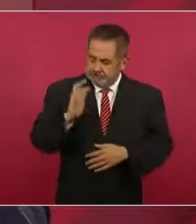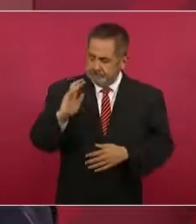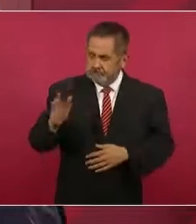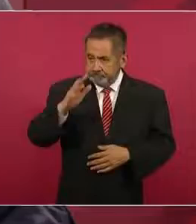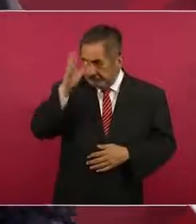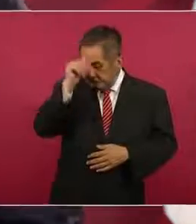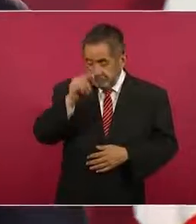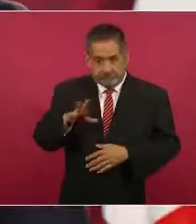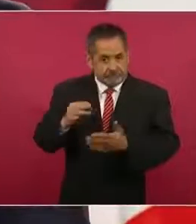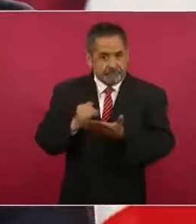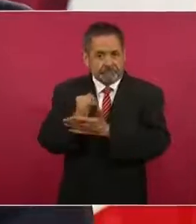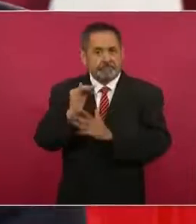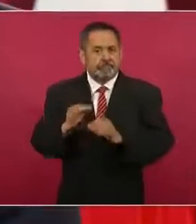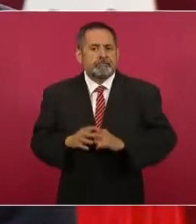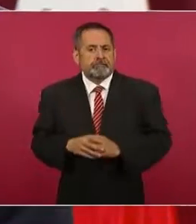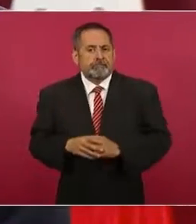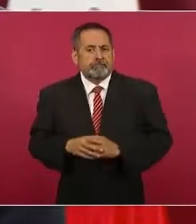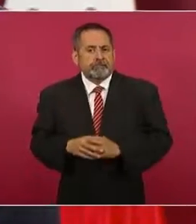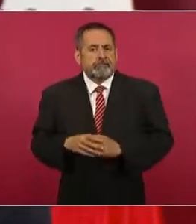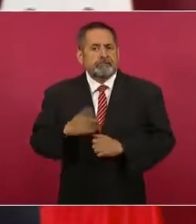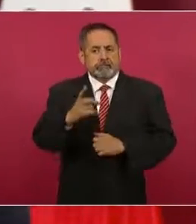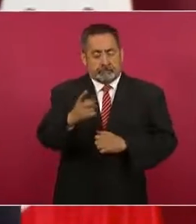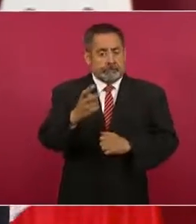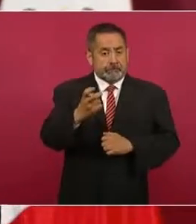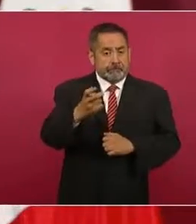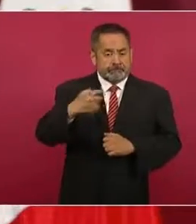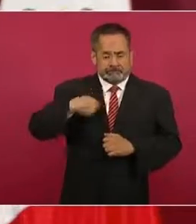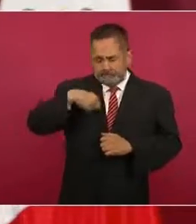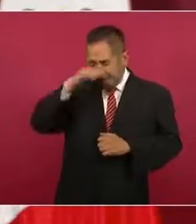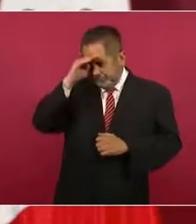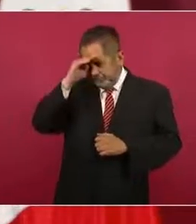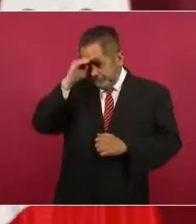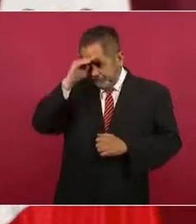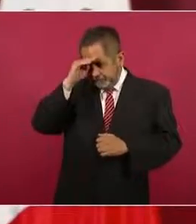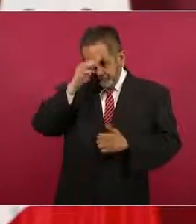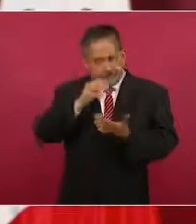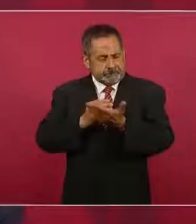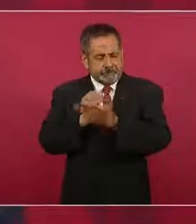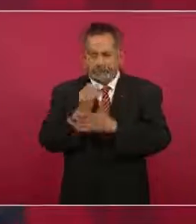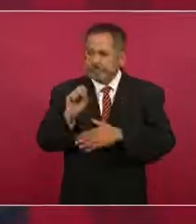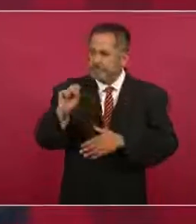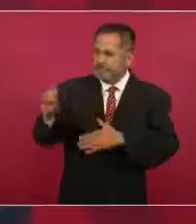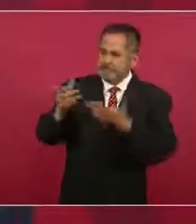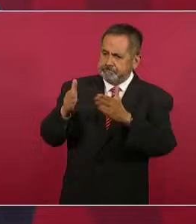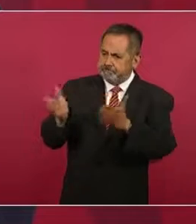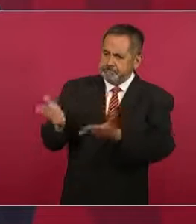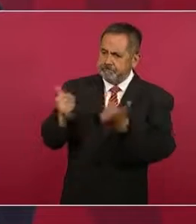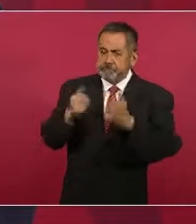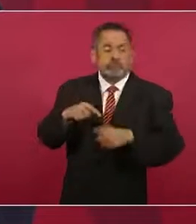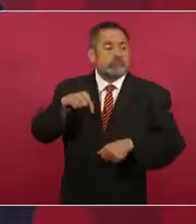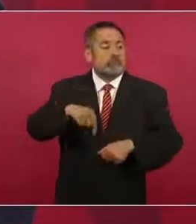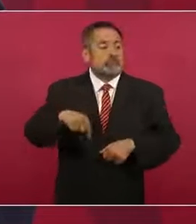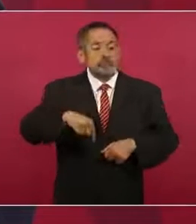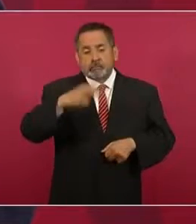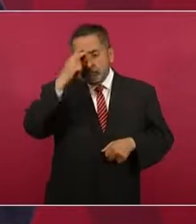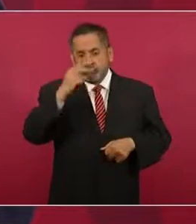Esta decisión la tomamos porque no tenemos los